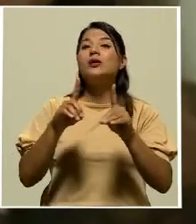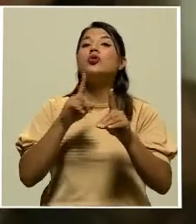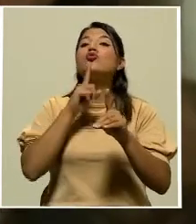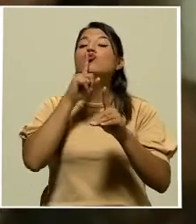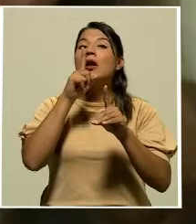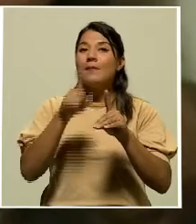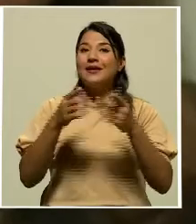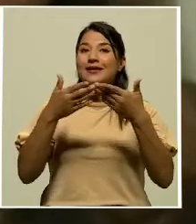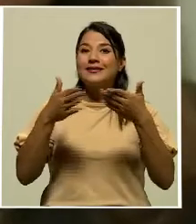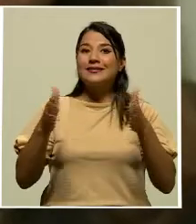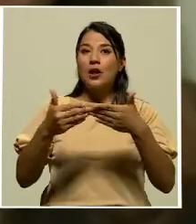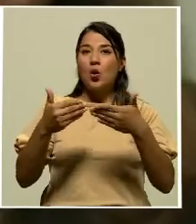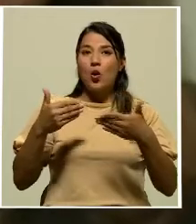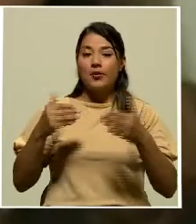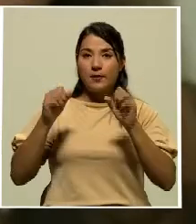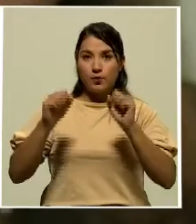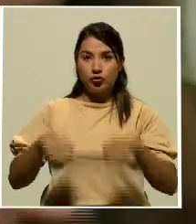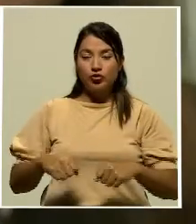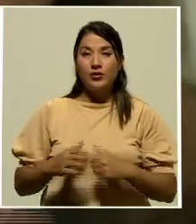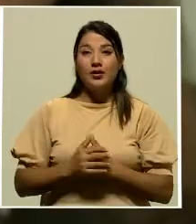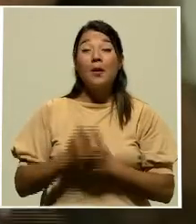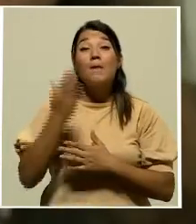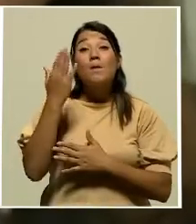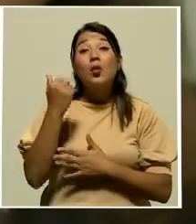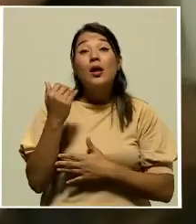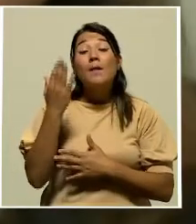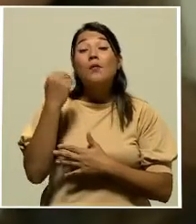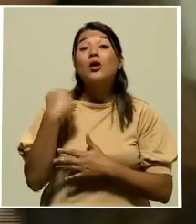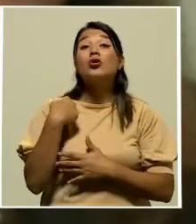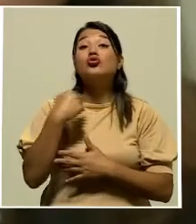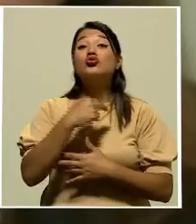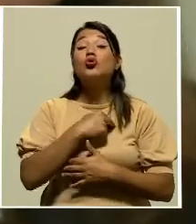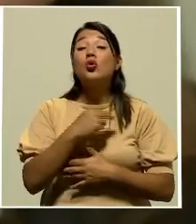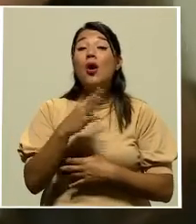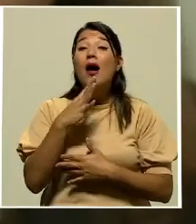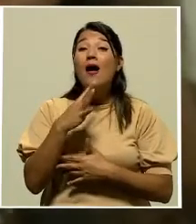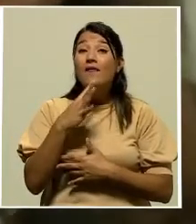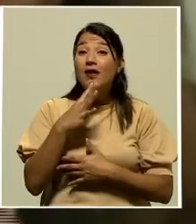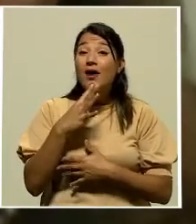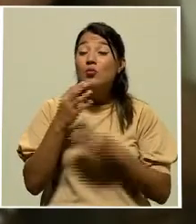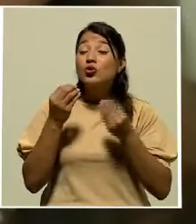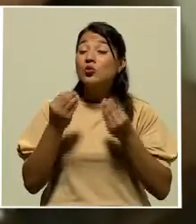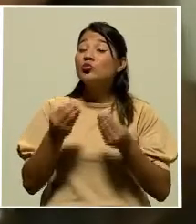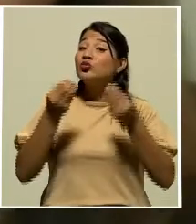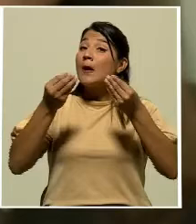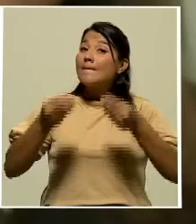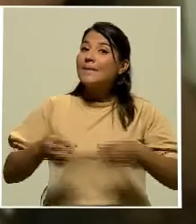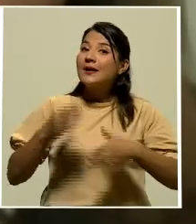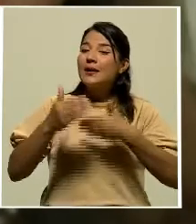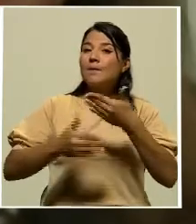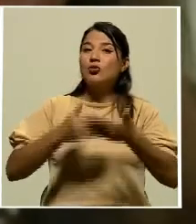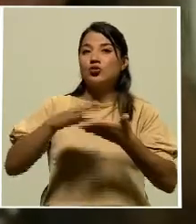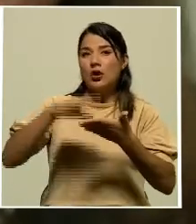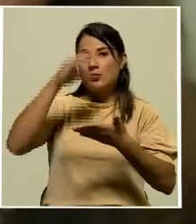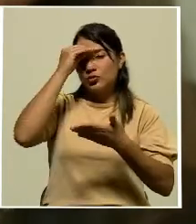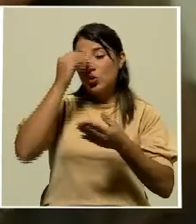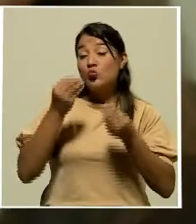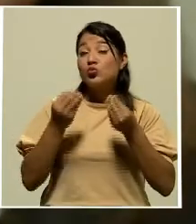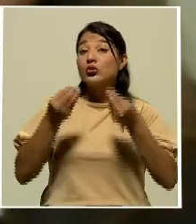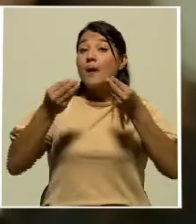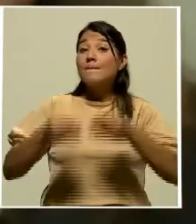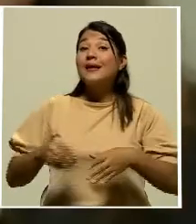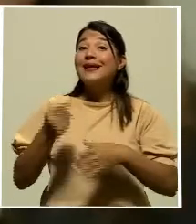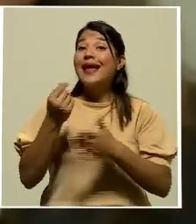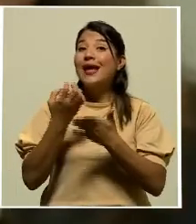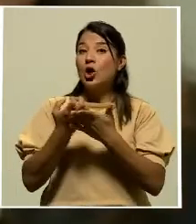reabertos o mais pronto possível. Porque aqui estamos falando de pérdidas de aprendizagem, de pérdidas econômicas também